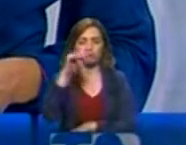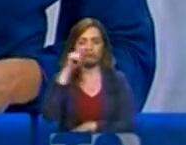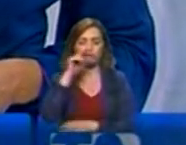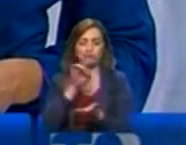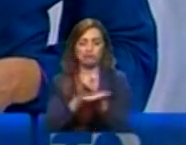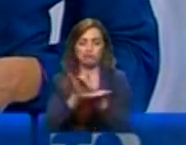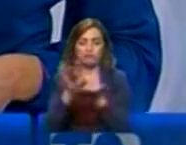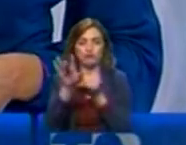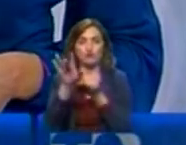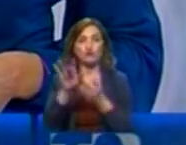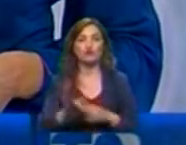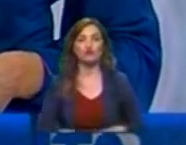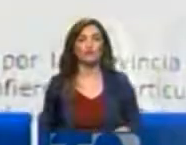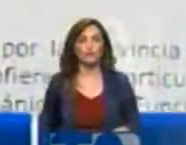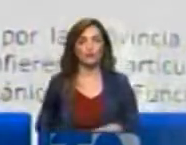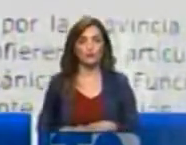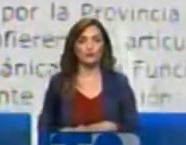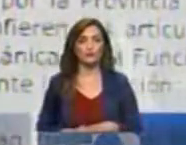junio.